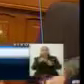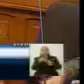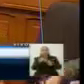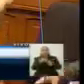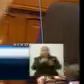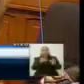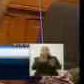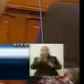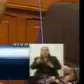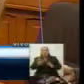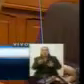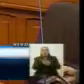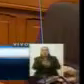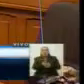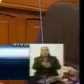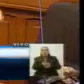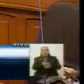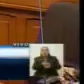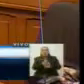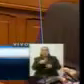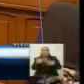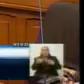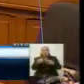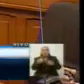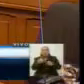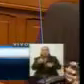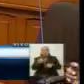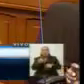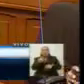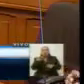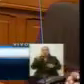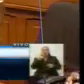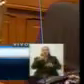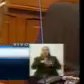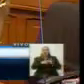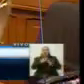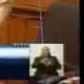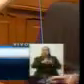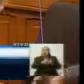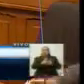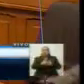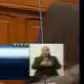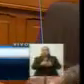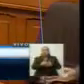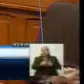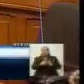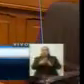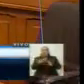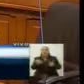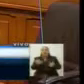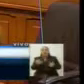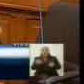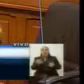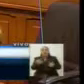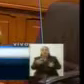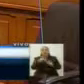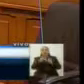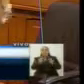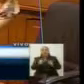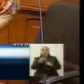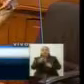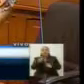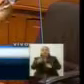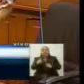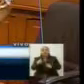3.600.000 expedientes pendientes de sentencia, no puedo, bueno, voy a contratar a notarios. O sea que ahora, porque el Tribunal Fiscal...